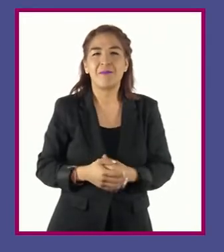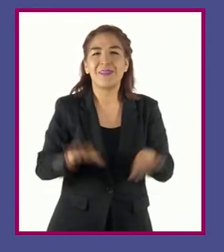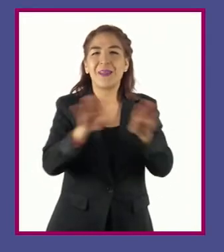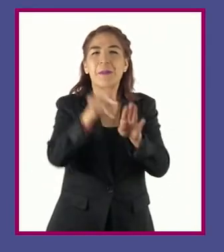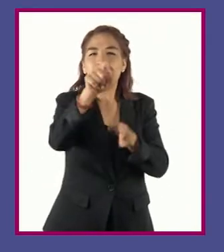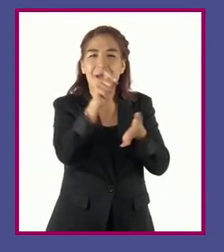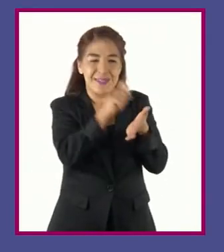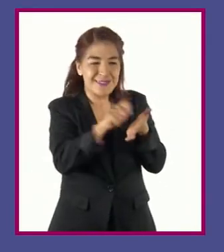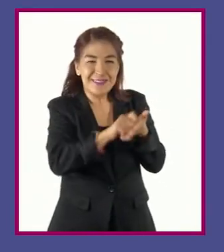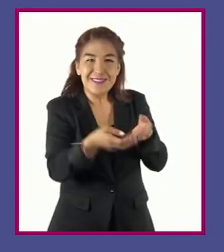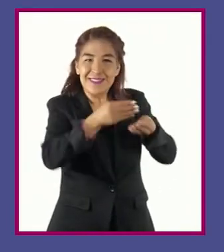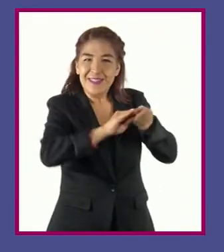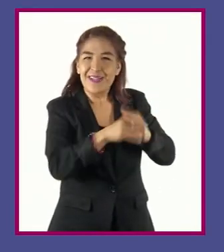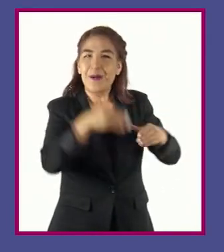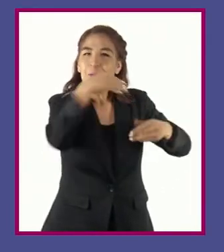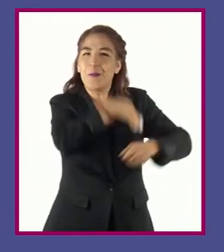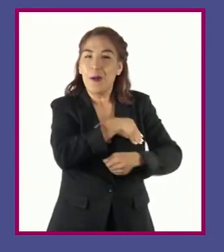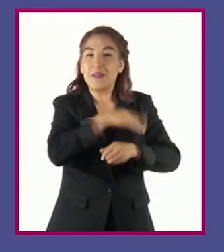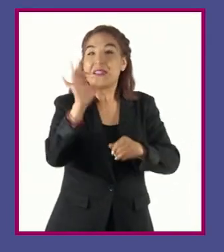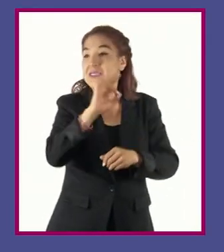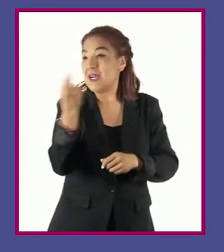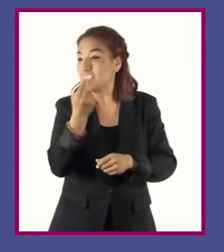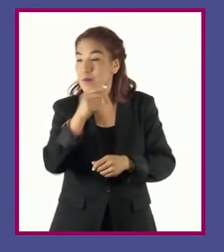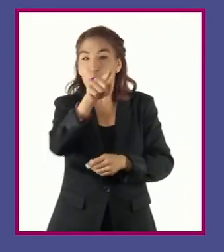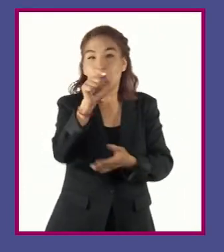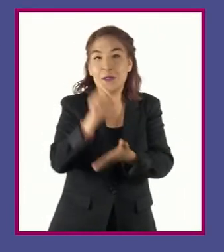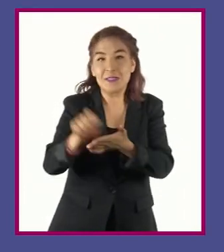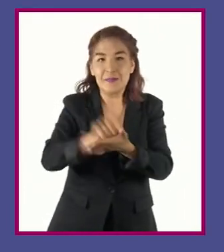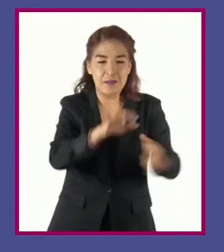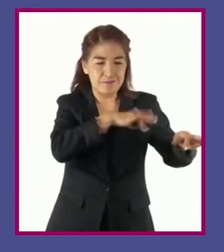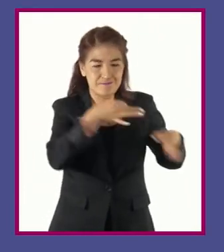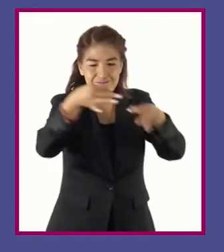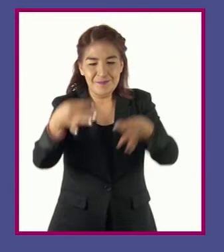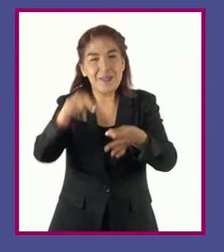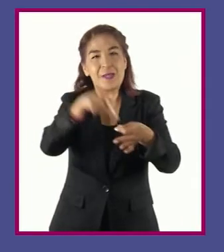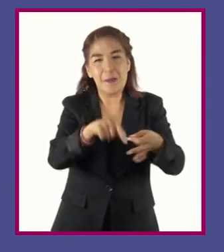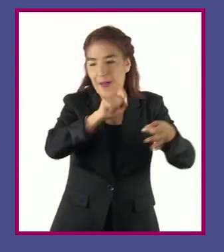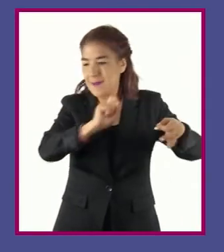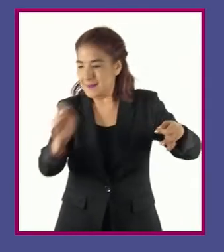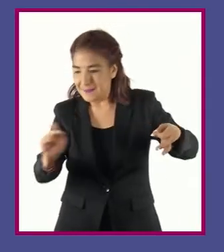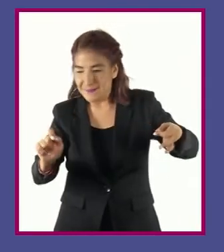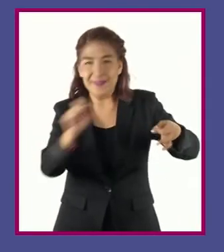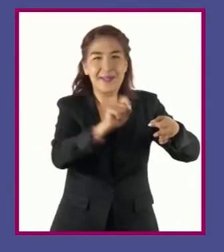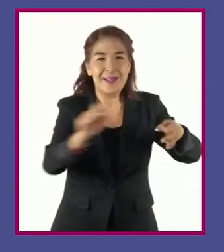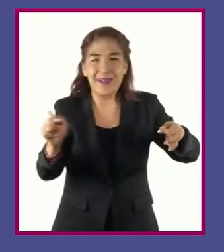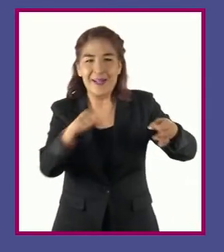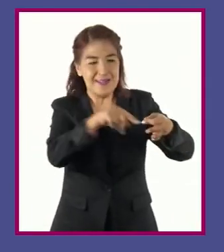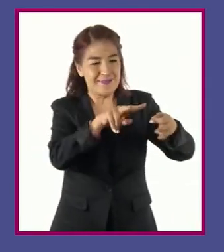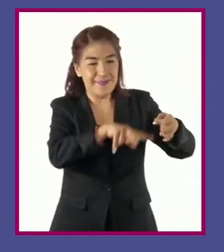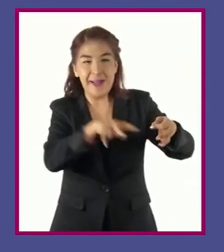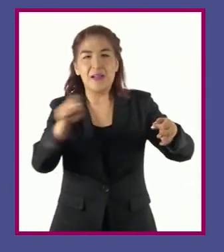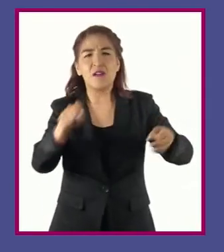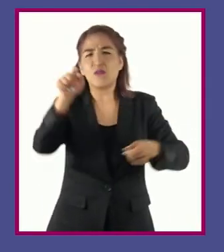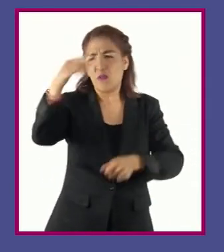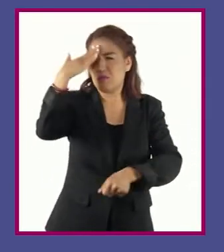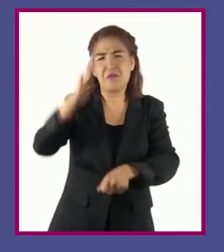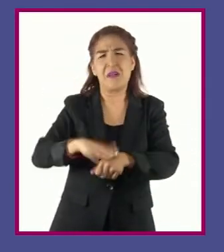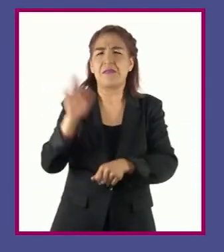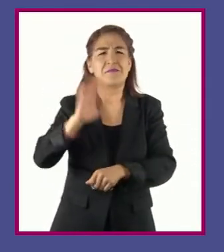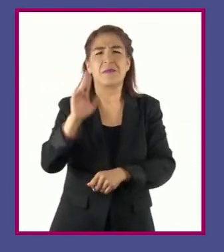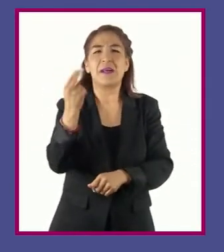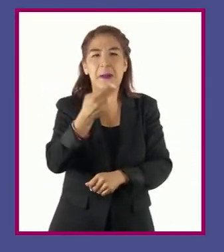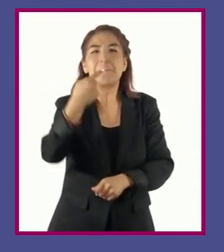acordeón cuando estás escribiendo para que las estés mirando una y otra vez. No necesitas memorizarlas, pero